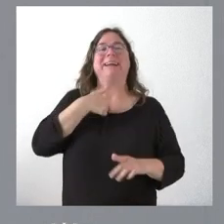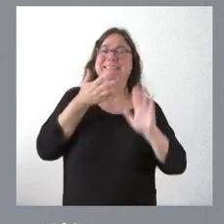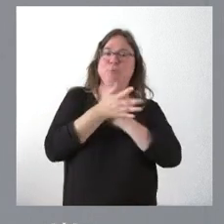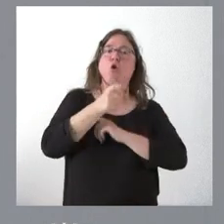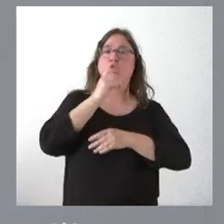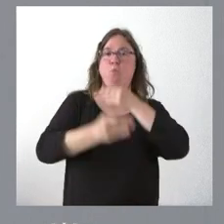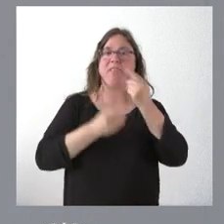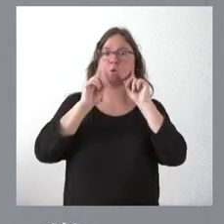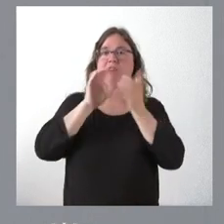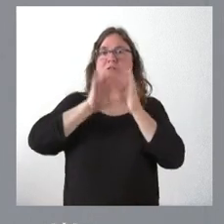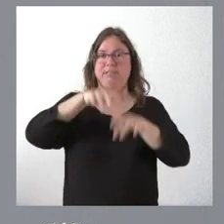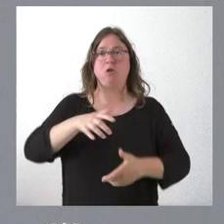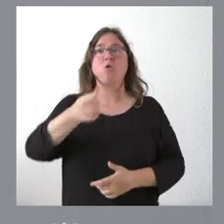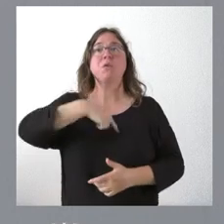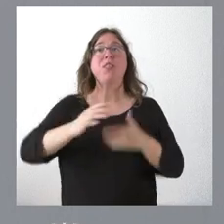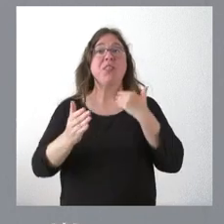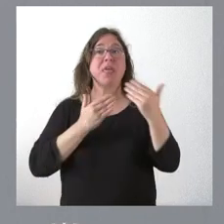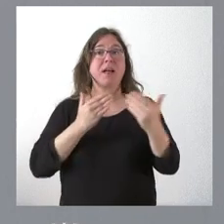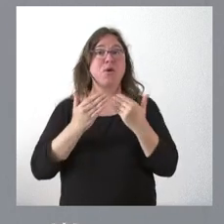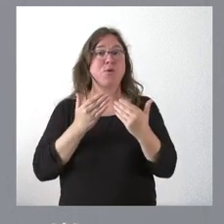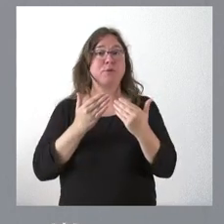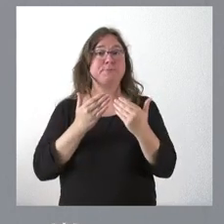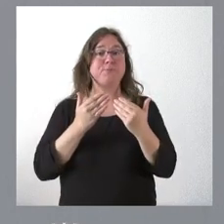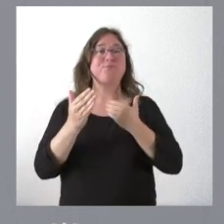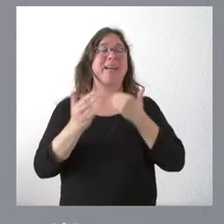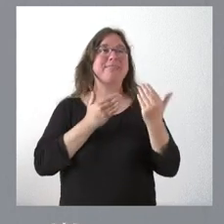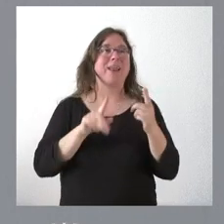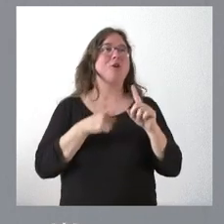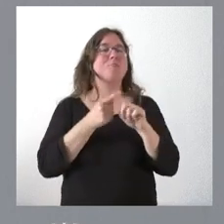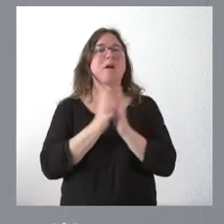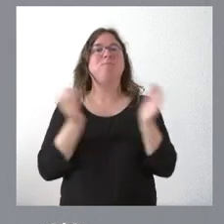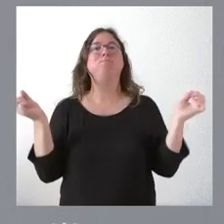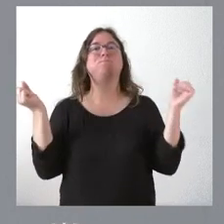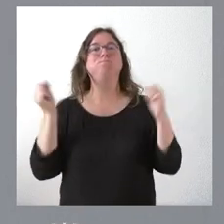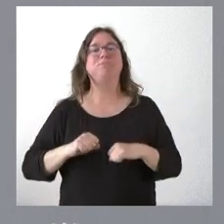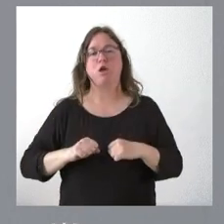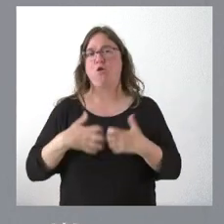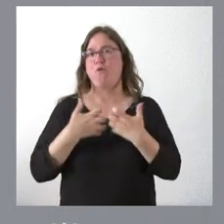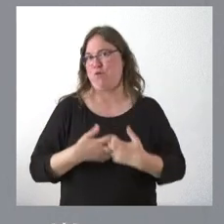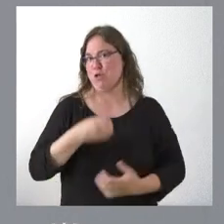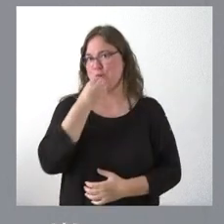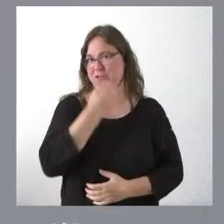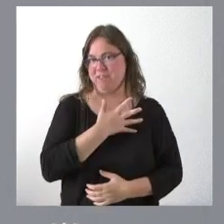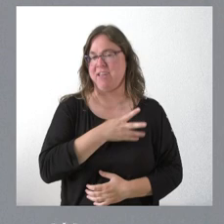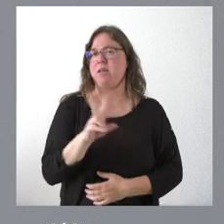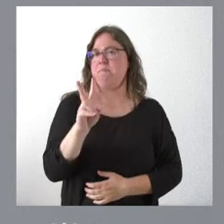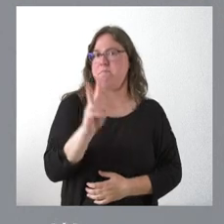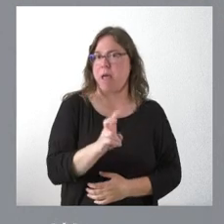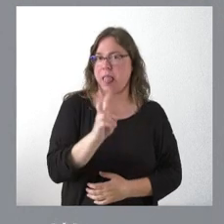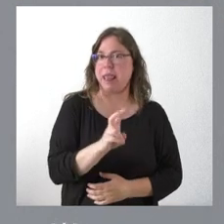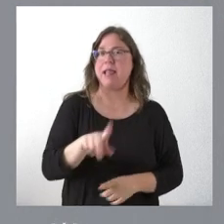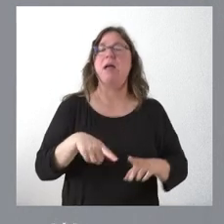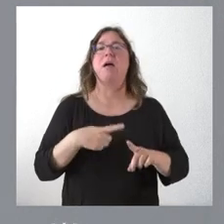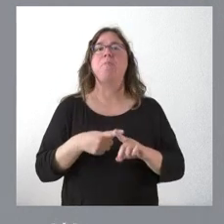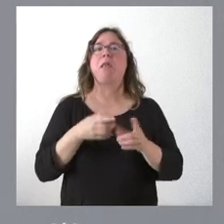y sí les digo que el diálogo y el consenso suelen funcionar, suelen ser útiles, suelen ser